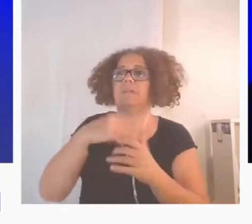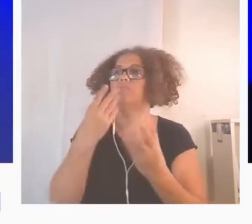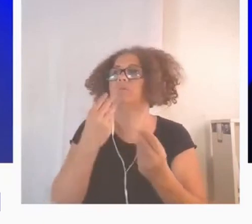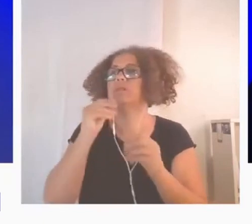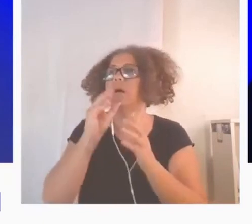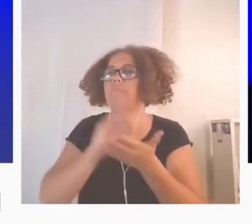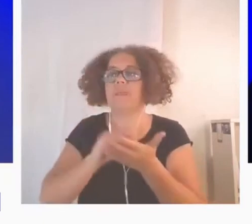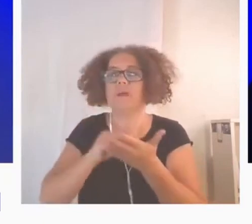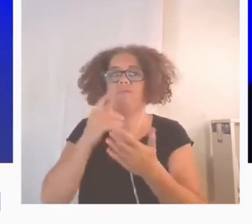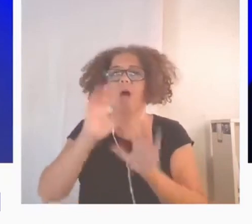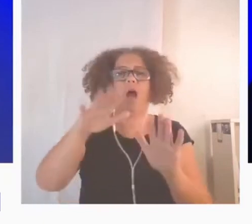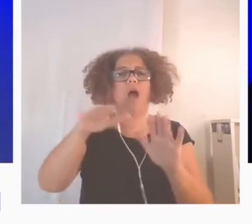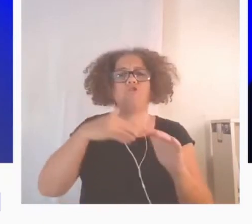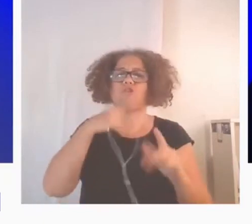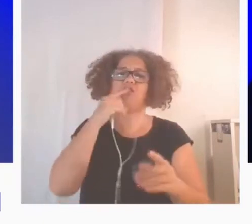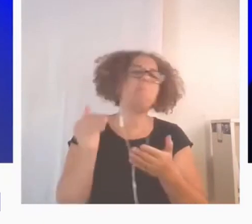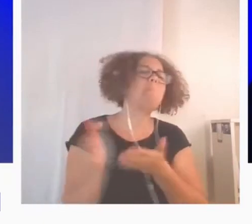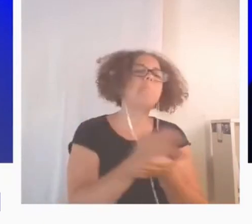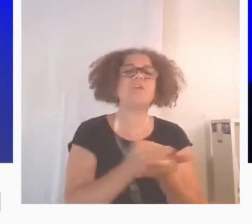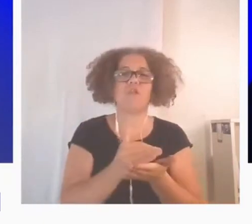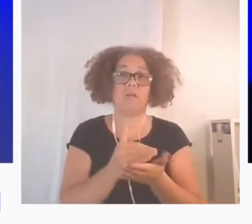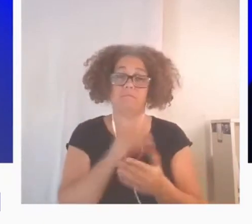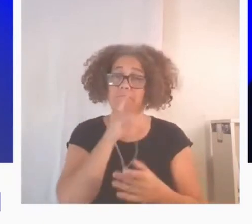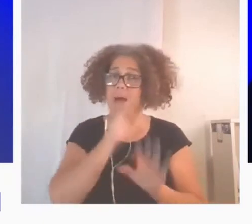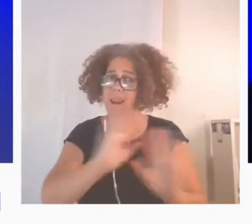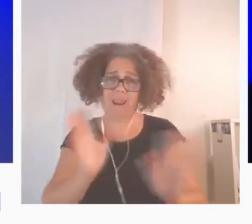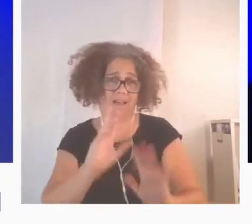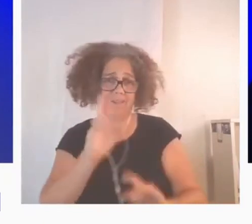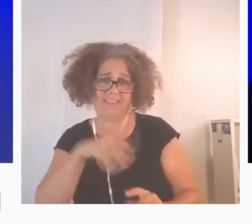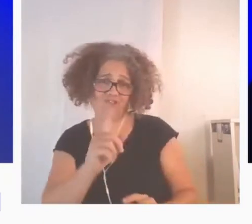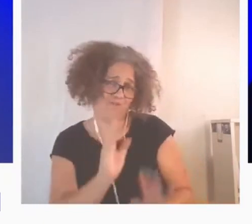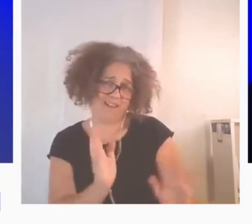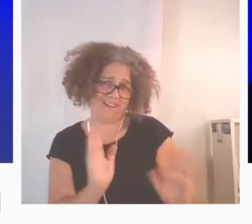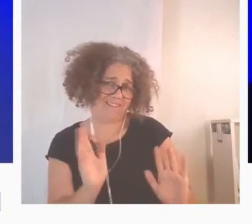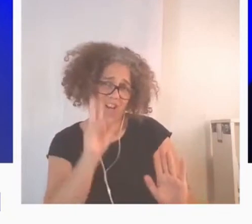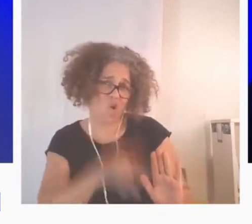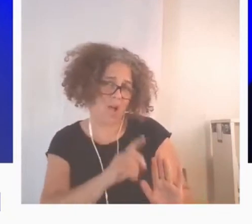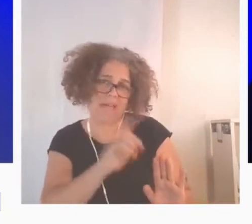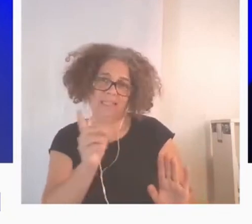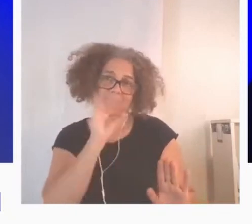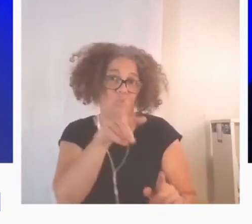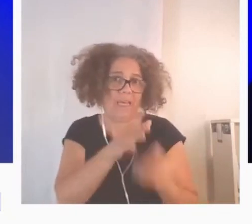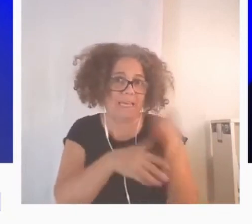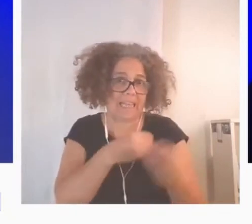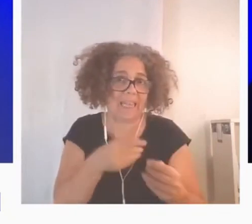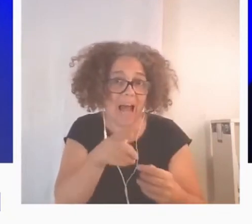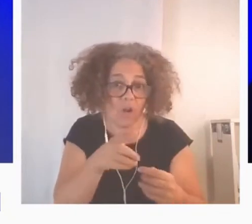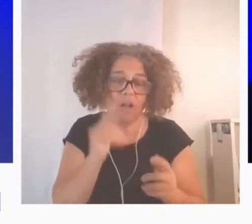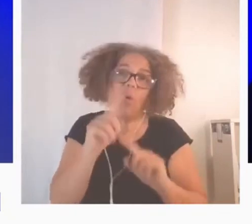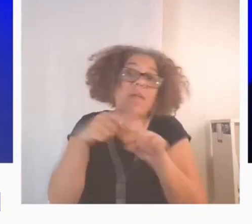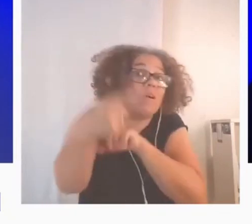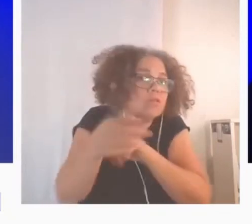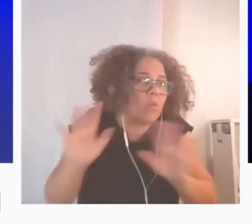yo es que me quiero hacer millonario. Mal. Es decir, eso no va. Esto va de querer hacer algo y luego ya será una consecuencia lo que te